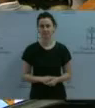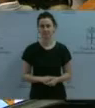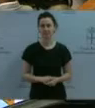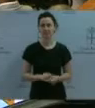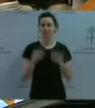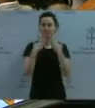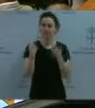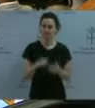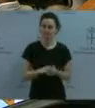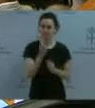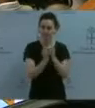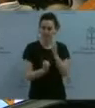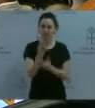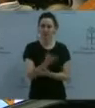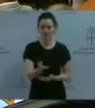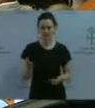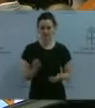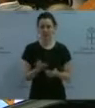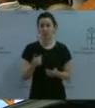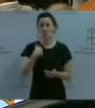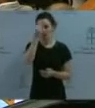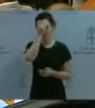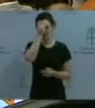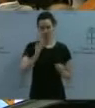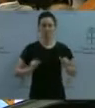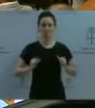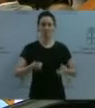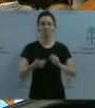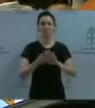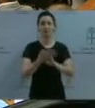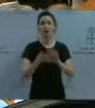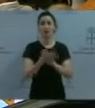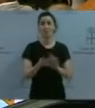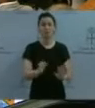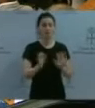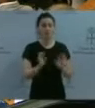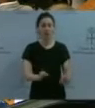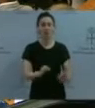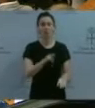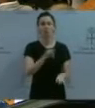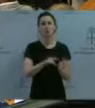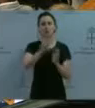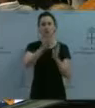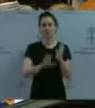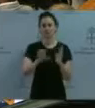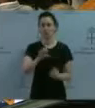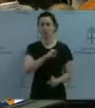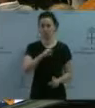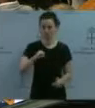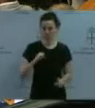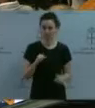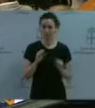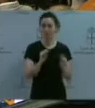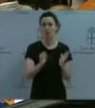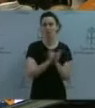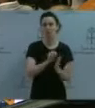Tenía pensado comenzar mi intervención exactamente en ese punto, con el Estatuto de Autonomía y su artículo 4. Ya lo ha comentado el